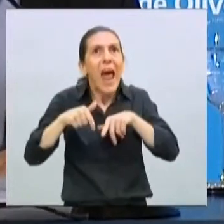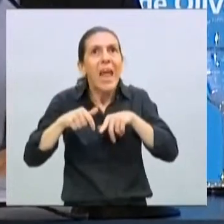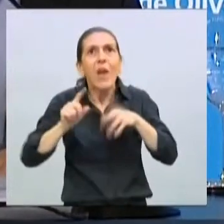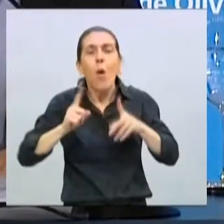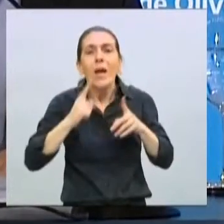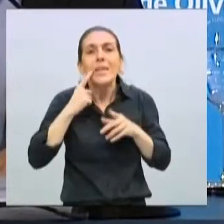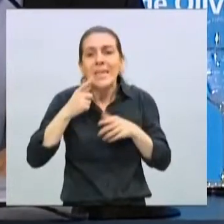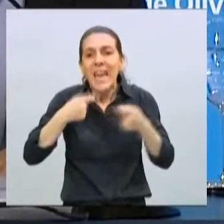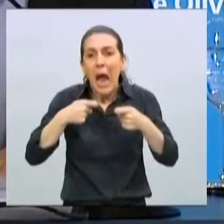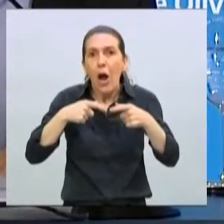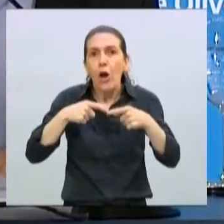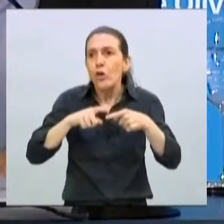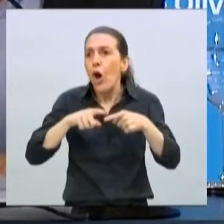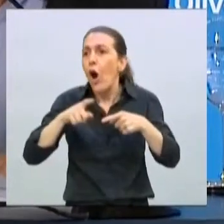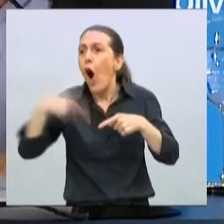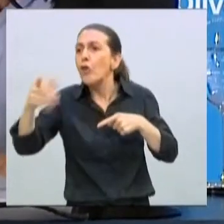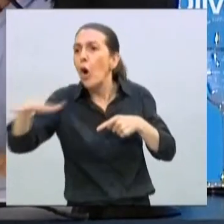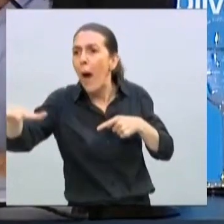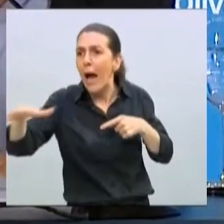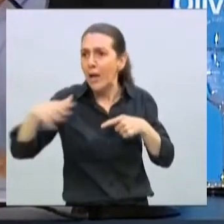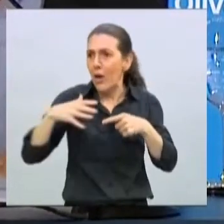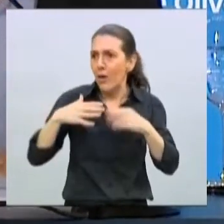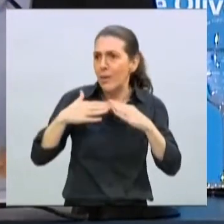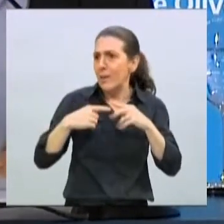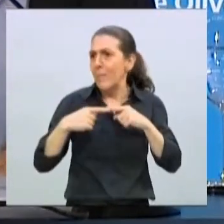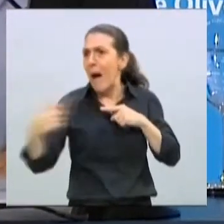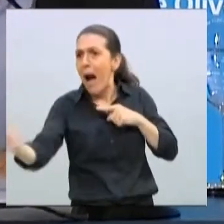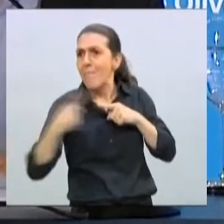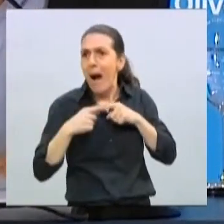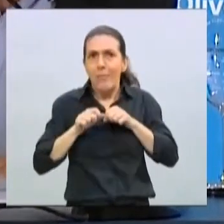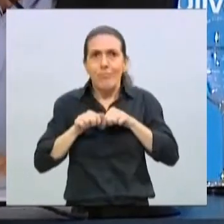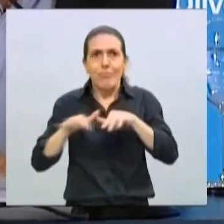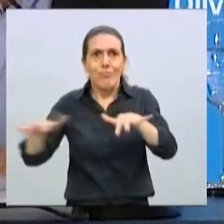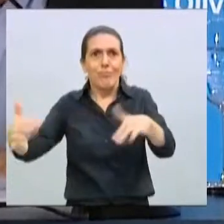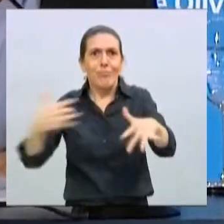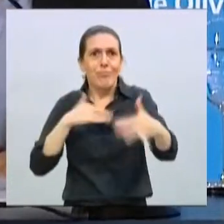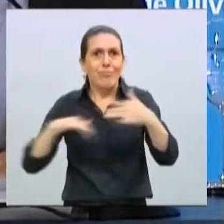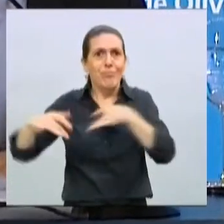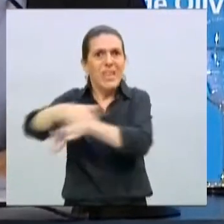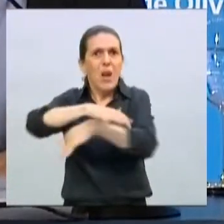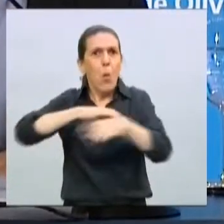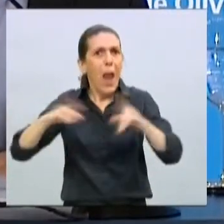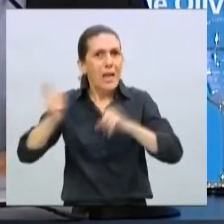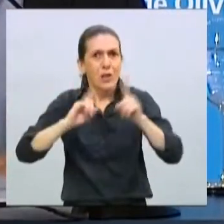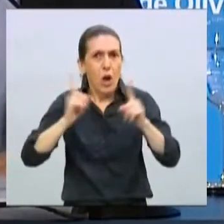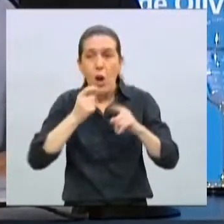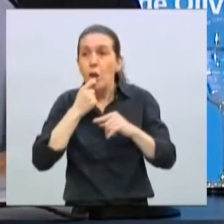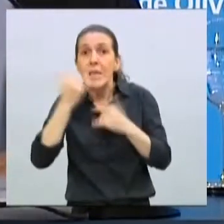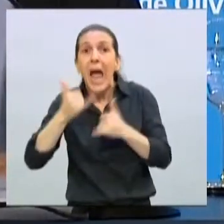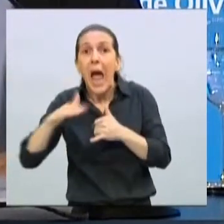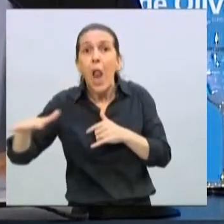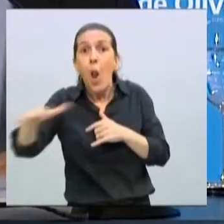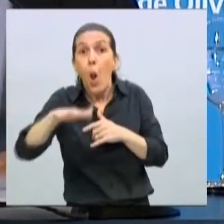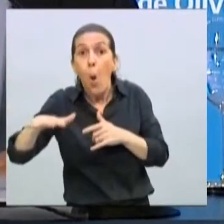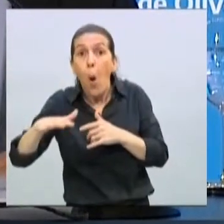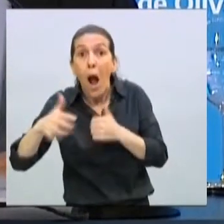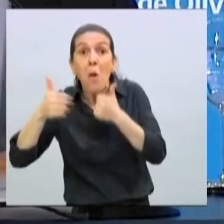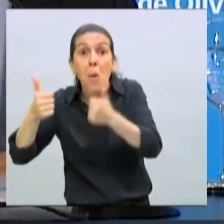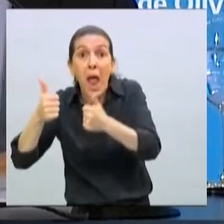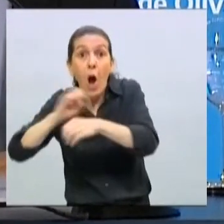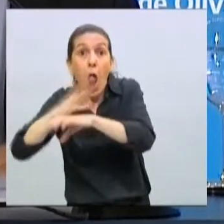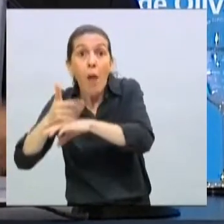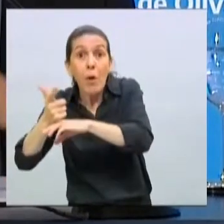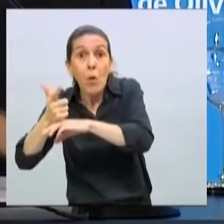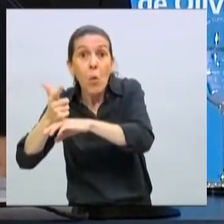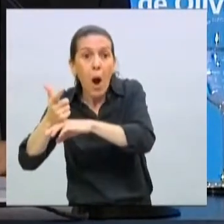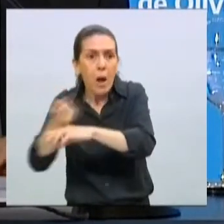desplace desde las zonas más afectadas a las menos afectadas y desde aquellos que están mejor traer la enfermedad de zonas